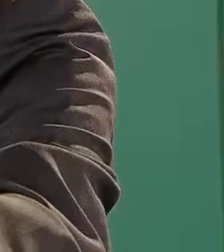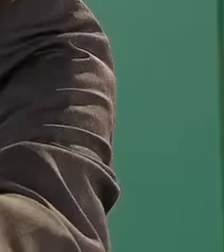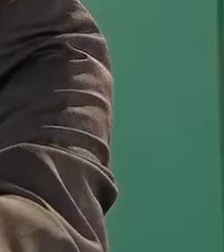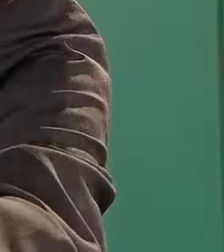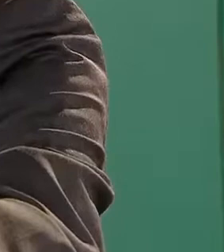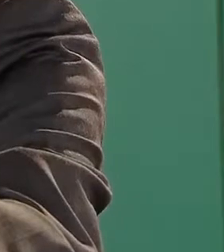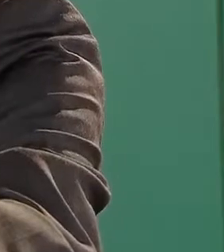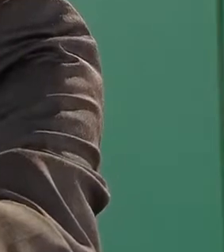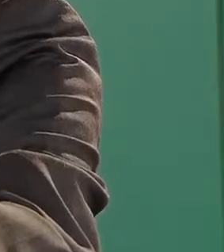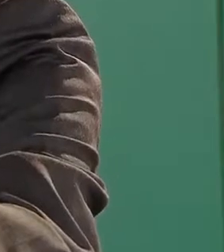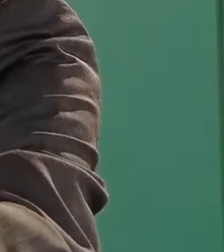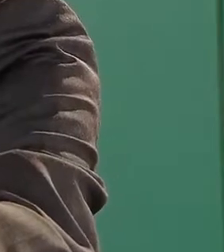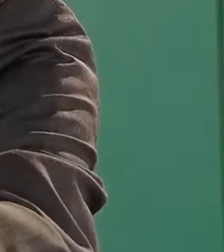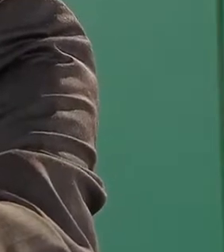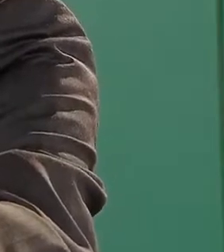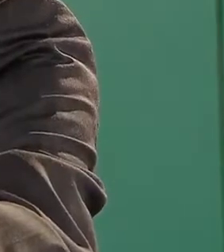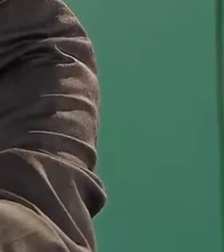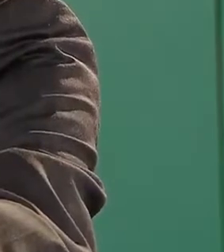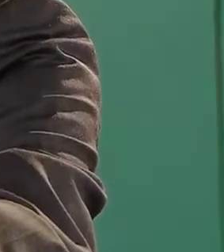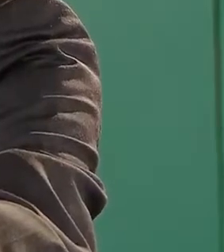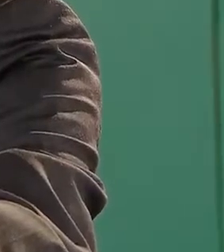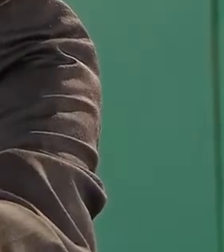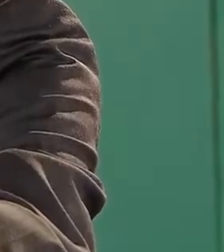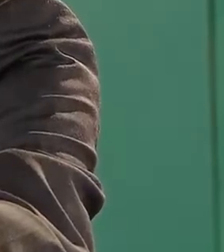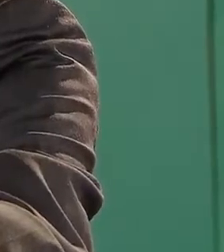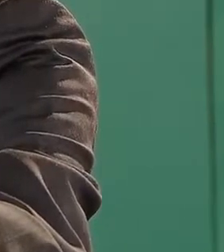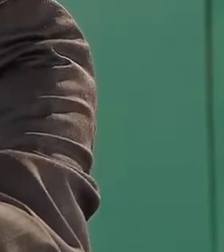una gente pobre, humilde,